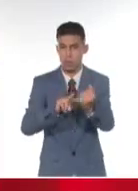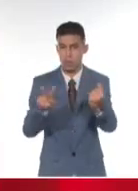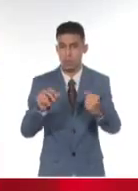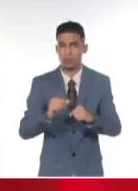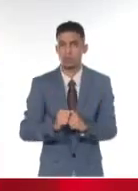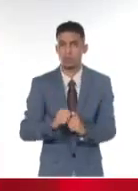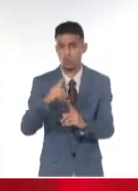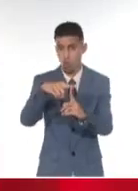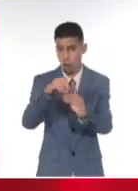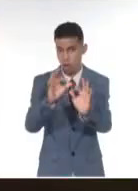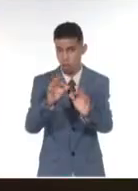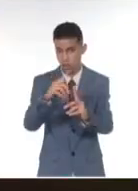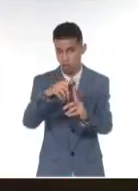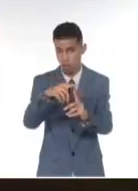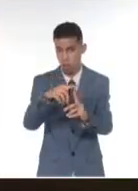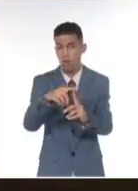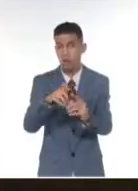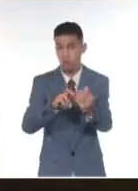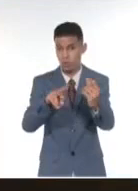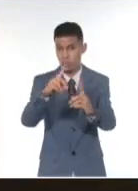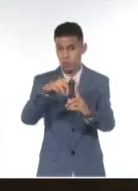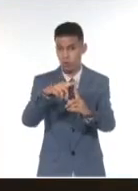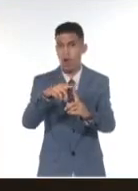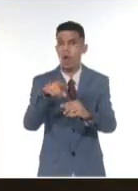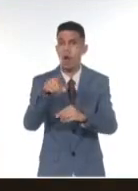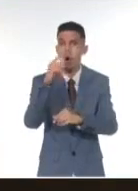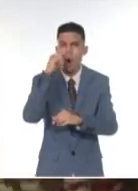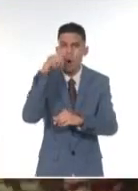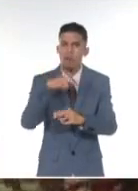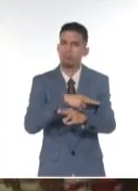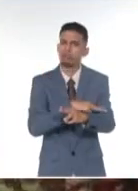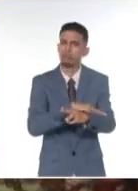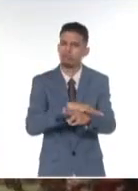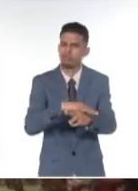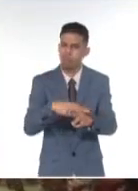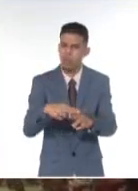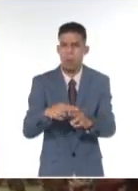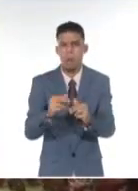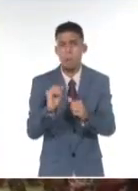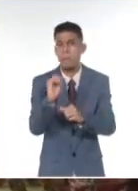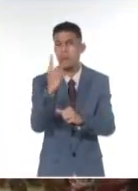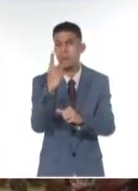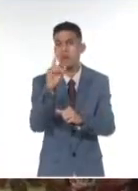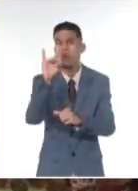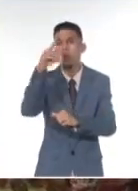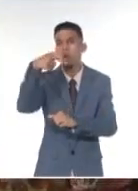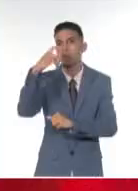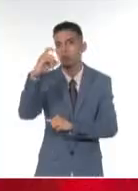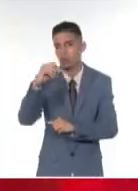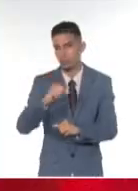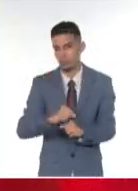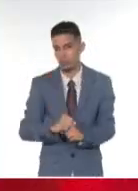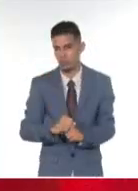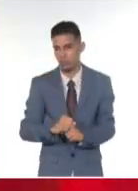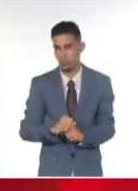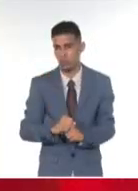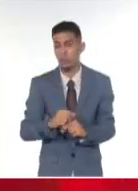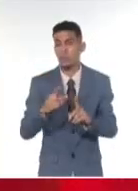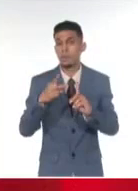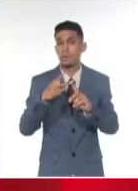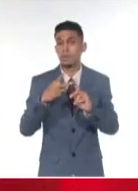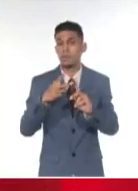se ha explicado aquí ha tenido un tránsito en su formación primero en la unión de jóvenes comunistas hasta su